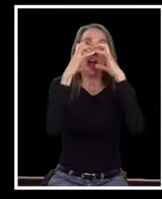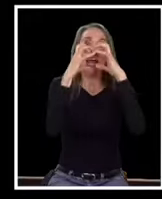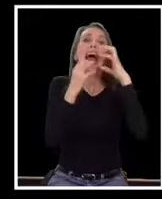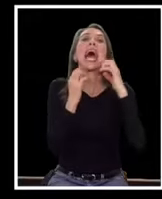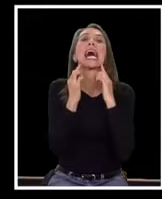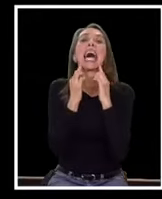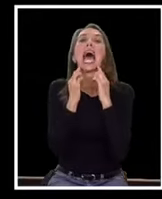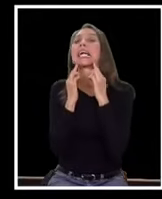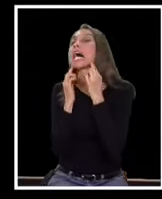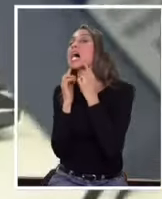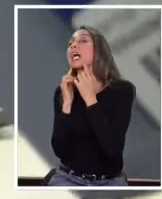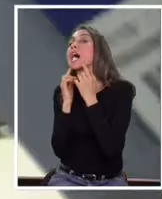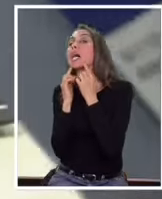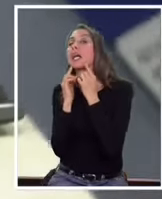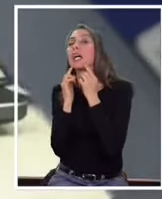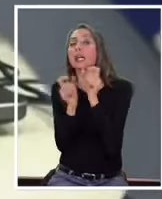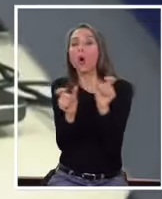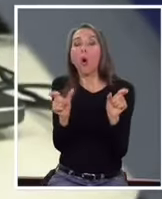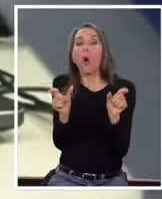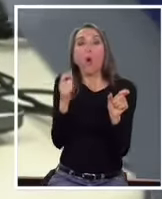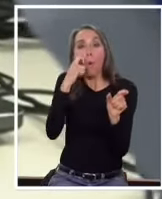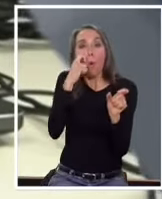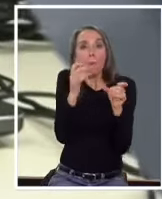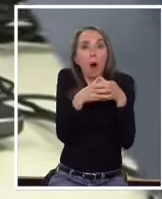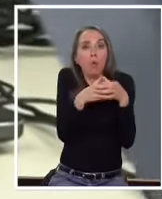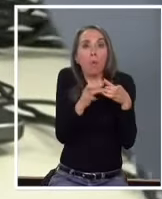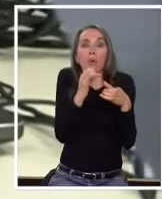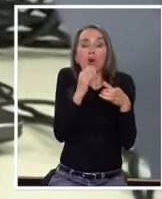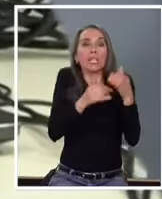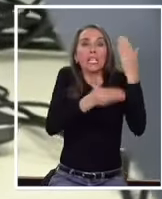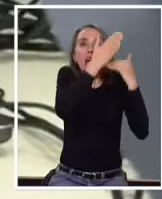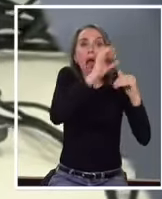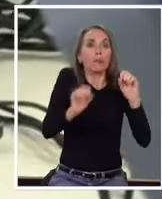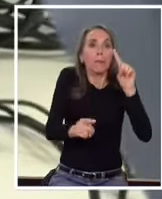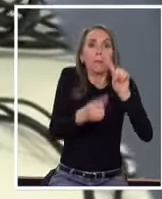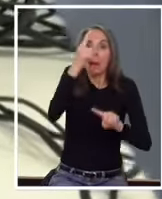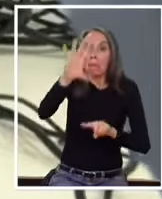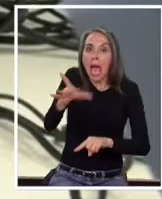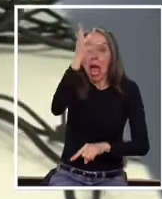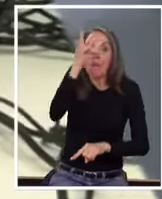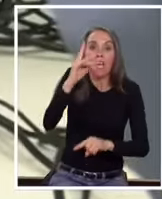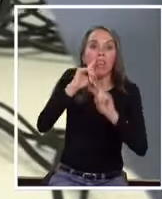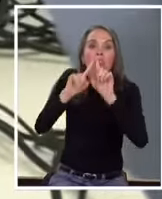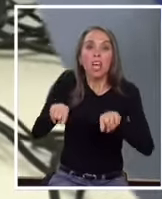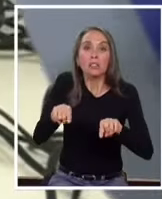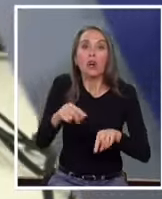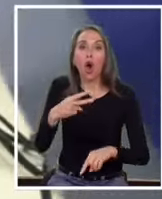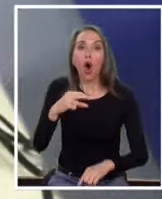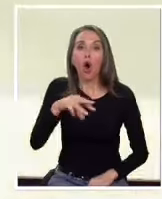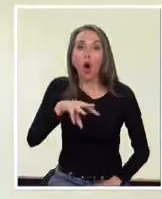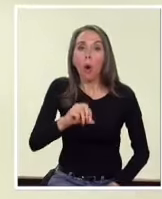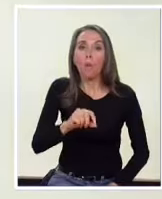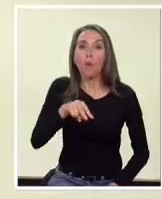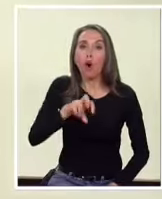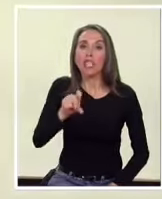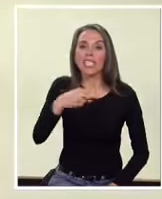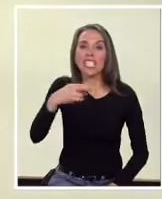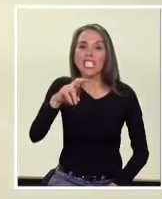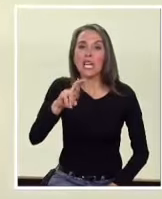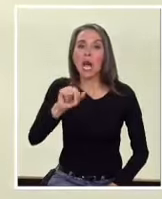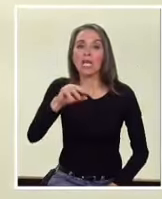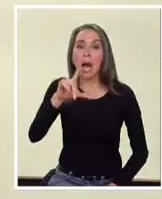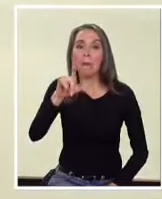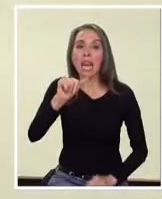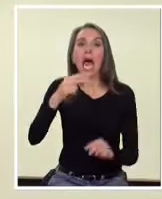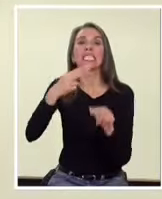mandíbula inferior de un grupo humano hasta ahora desconocido. Se nombró Homo Necher Ramla, en honor